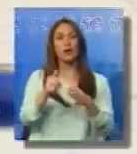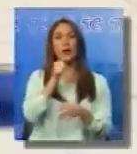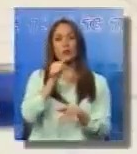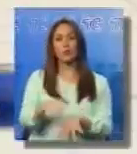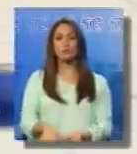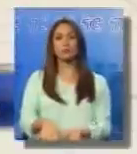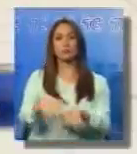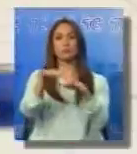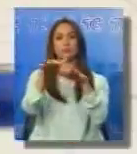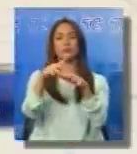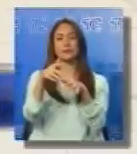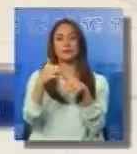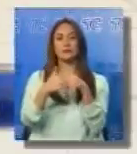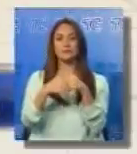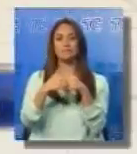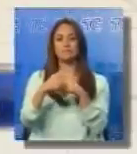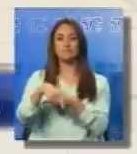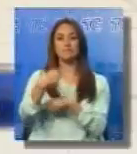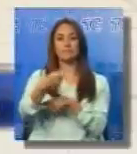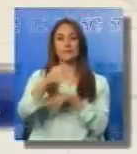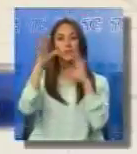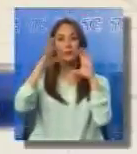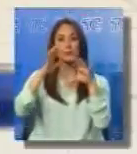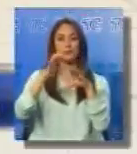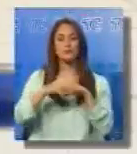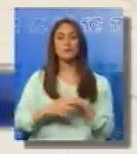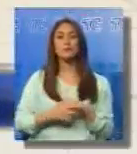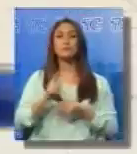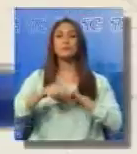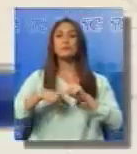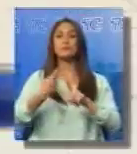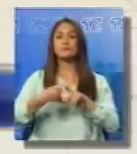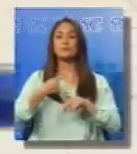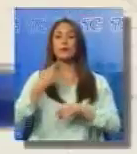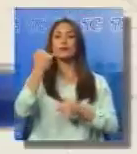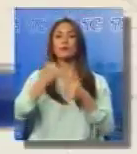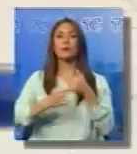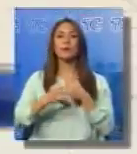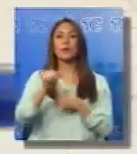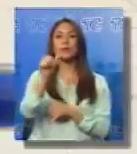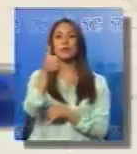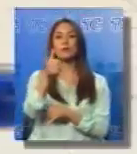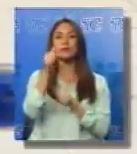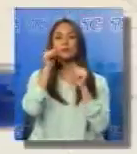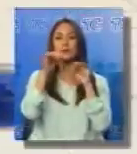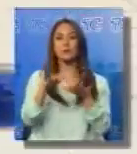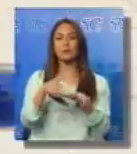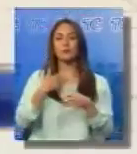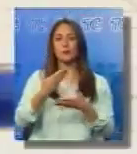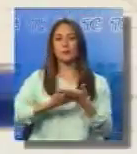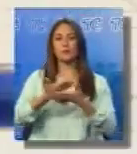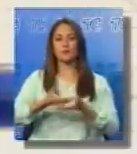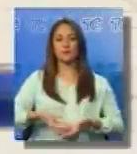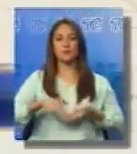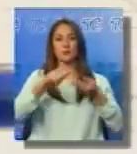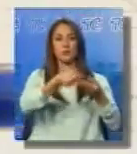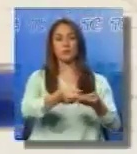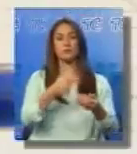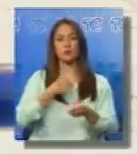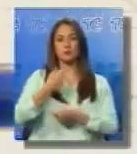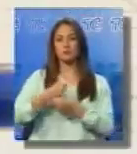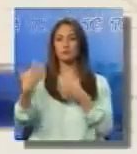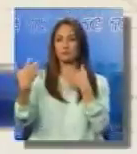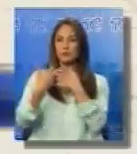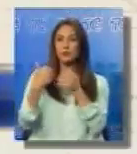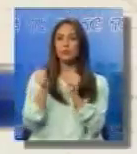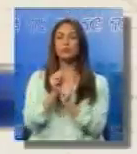inundaciones. Además, anunciaron que el plan de contingencia final será entregado el próximo 10 de septiembre y que ya están trabajando con los municipios